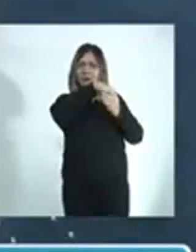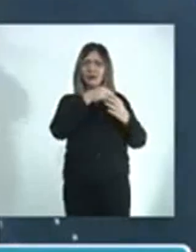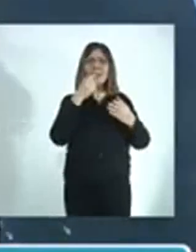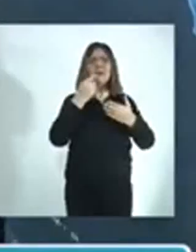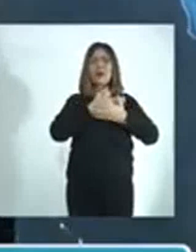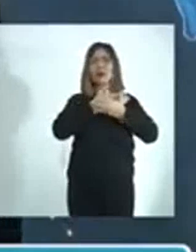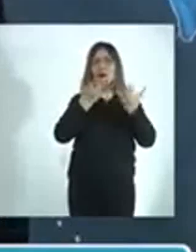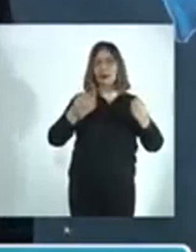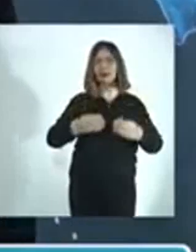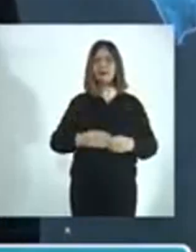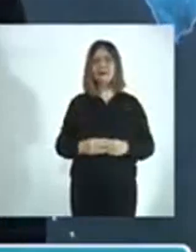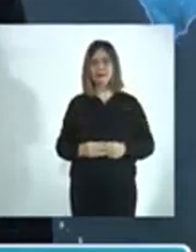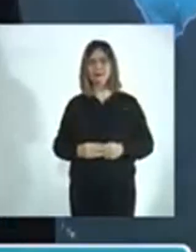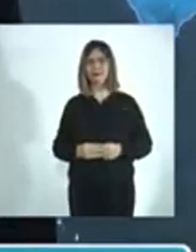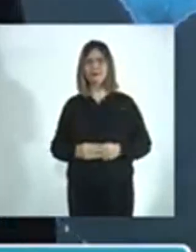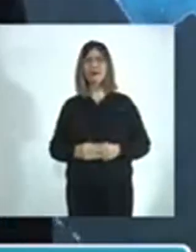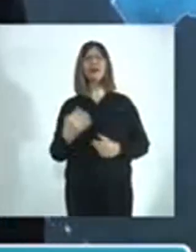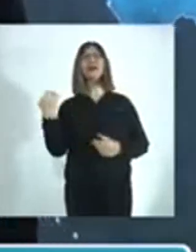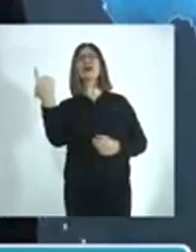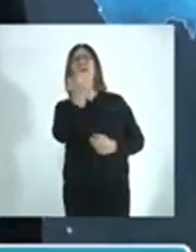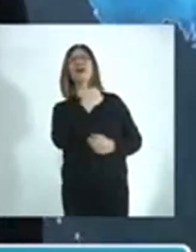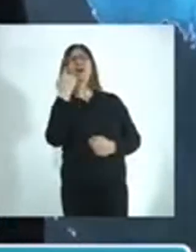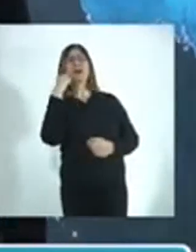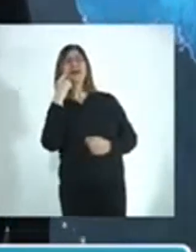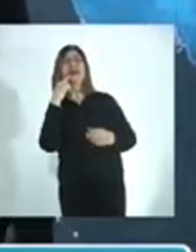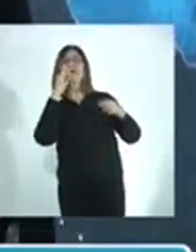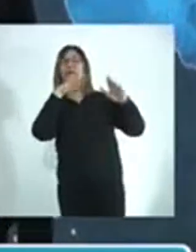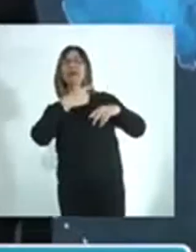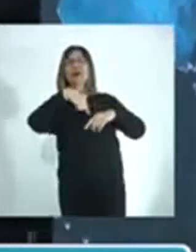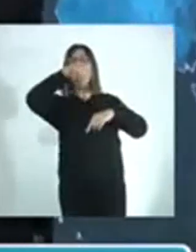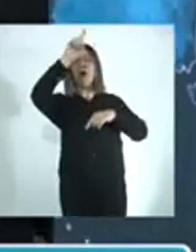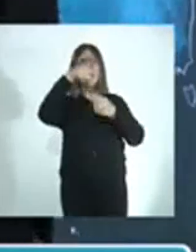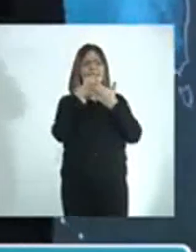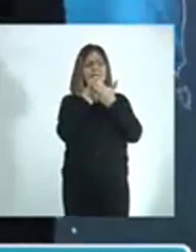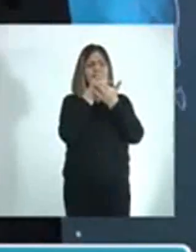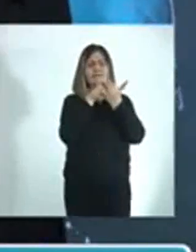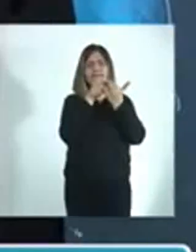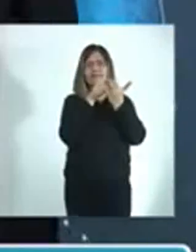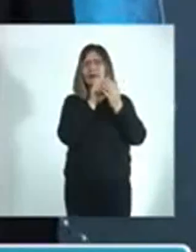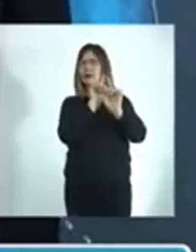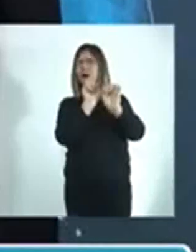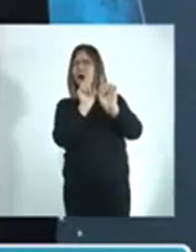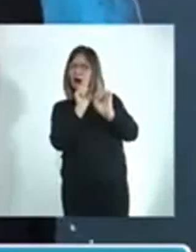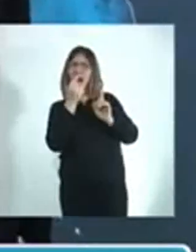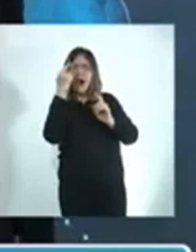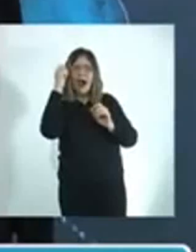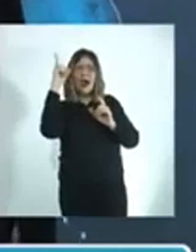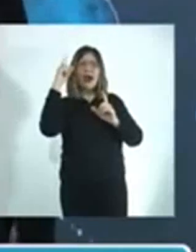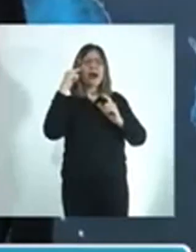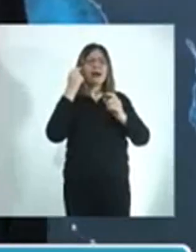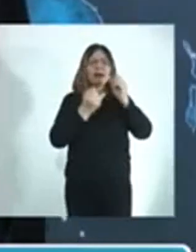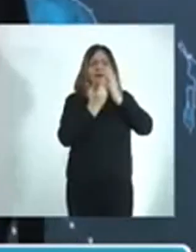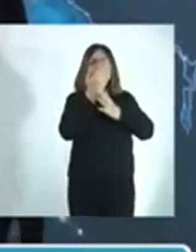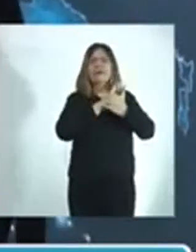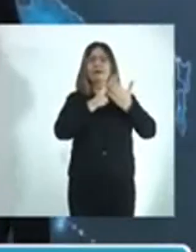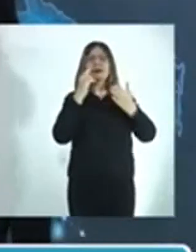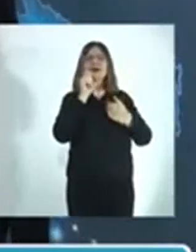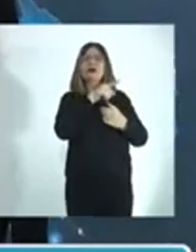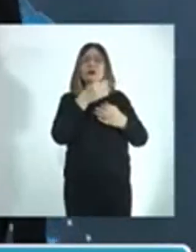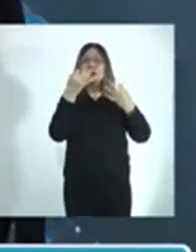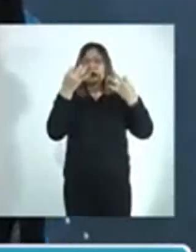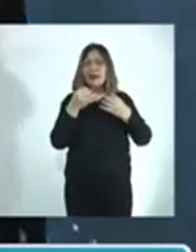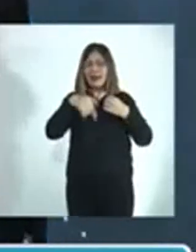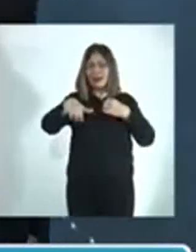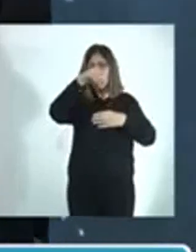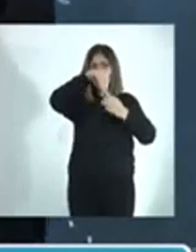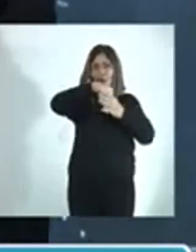No todo es malo en la tecnología, ¿viste? No, que no, no. Por ahí no, que los chicos no estén con el teléfono. No, sí, los chicos deben estar con el teléfono y saber usarlo. Y para eso estamos